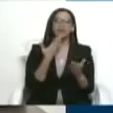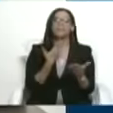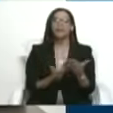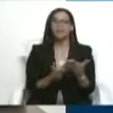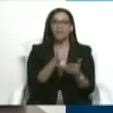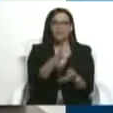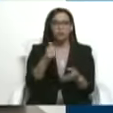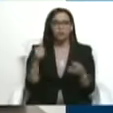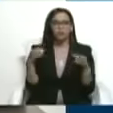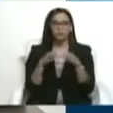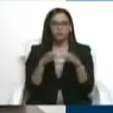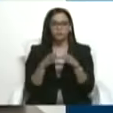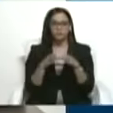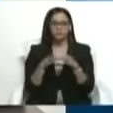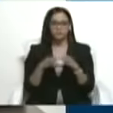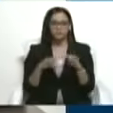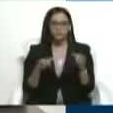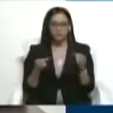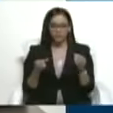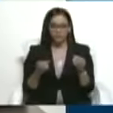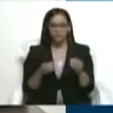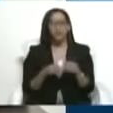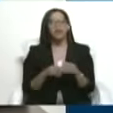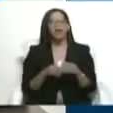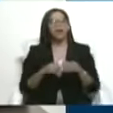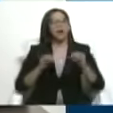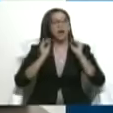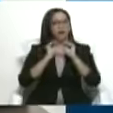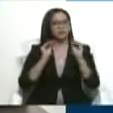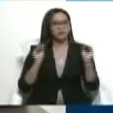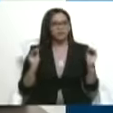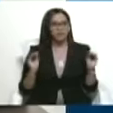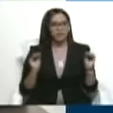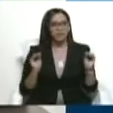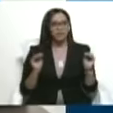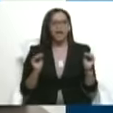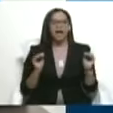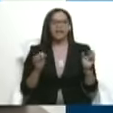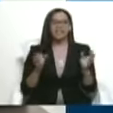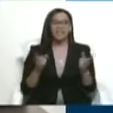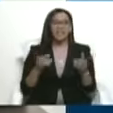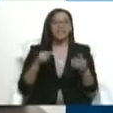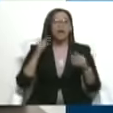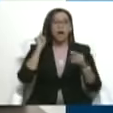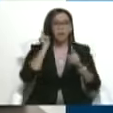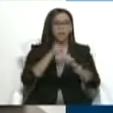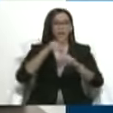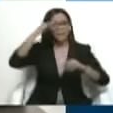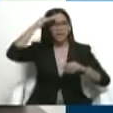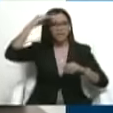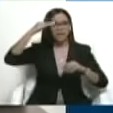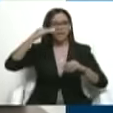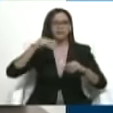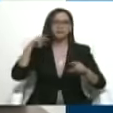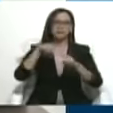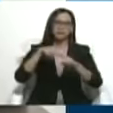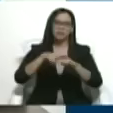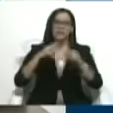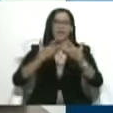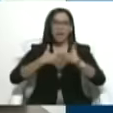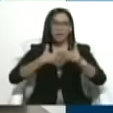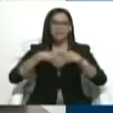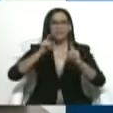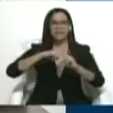cada uno de los sectores incentivar a un ala militar que desemboque a la afectación de las empresas